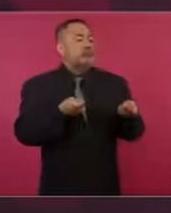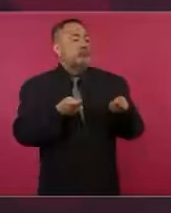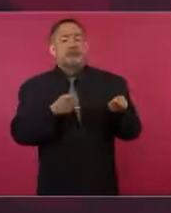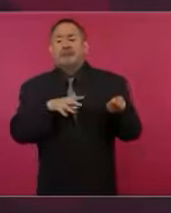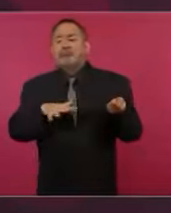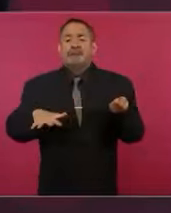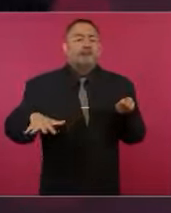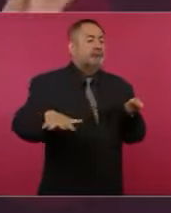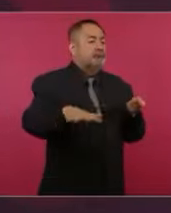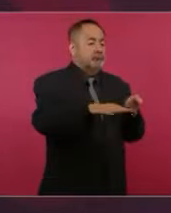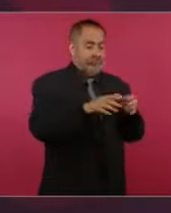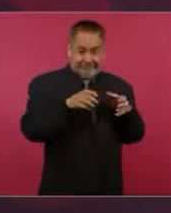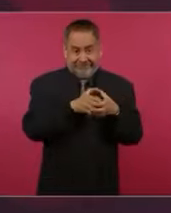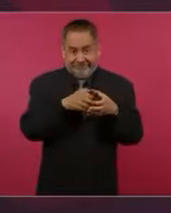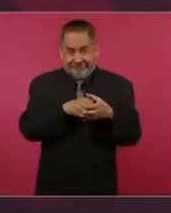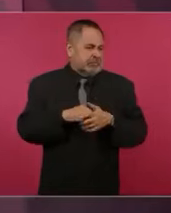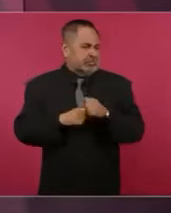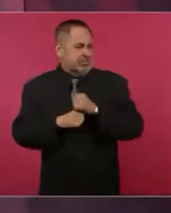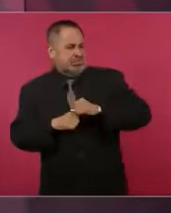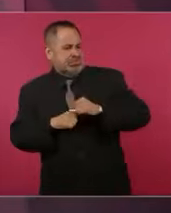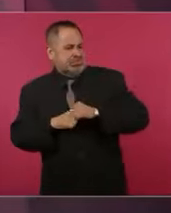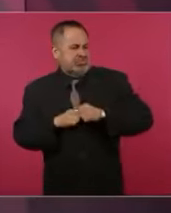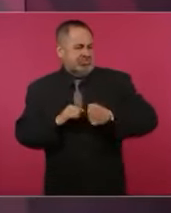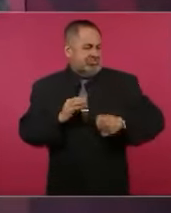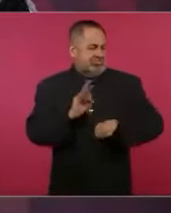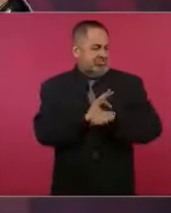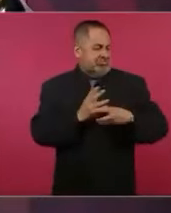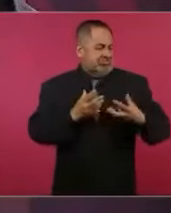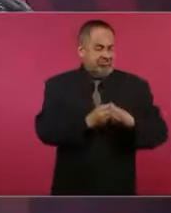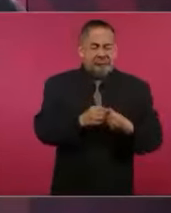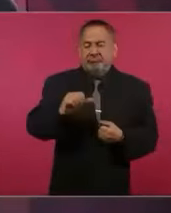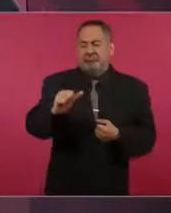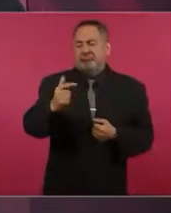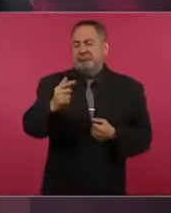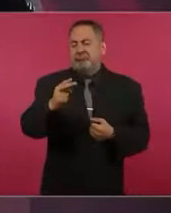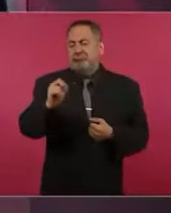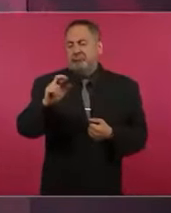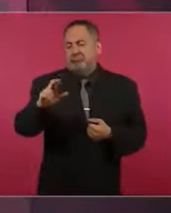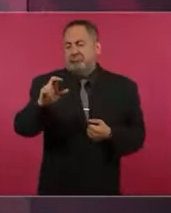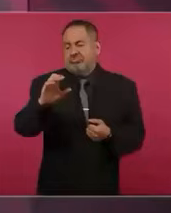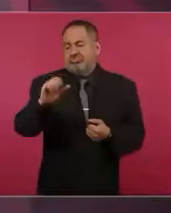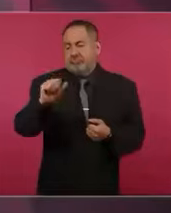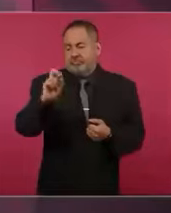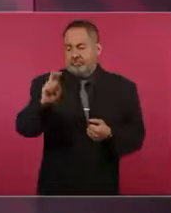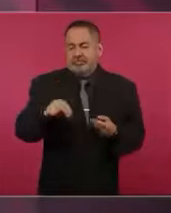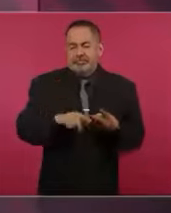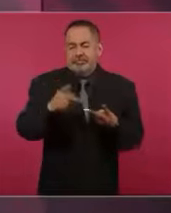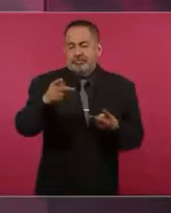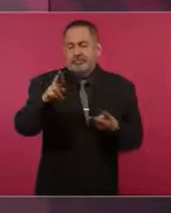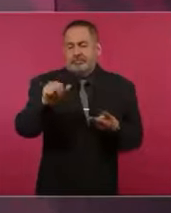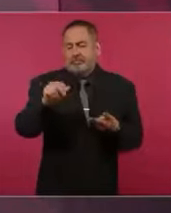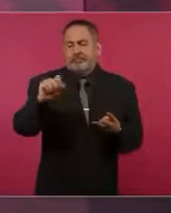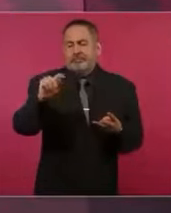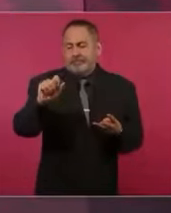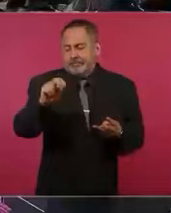eran los más influyentes. Aguilar Camín, y Krause y